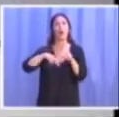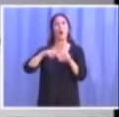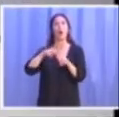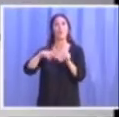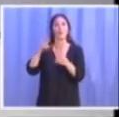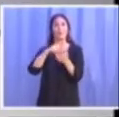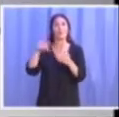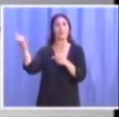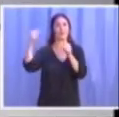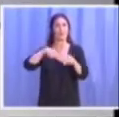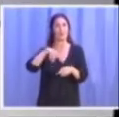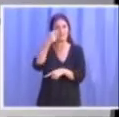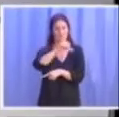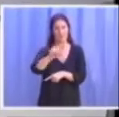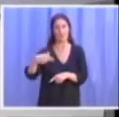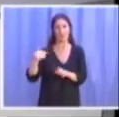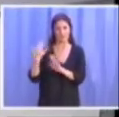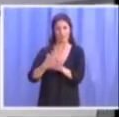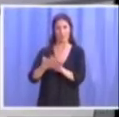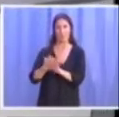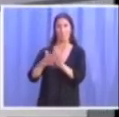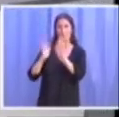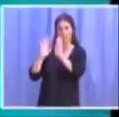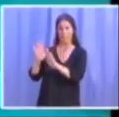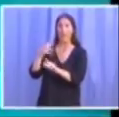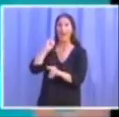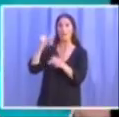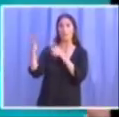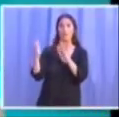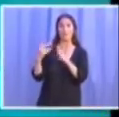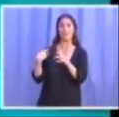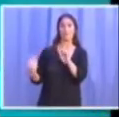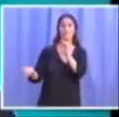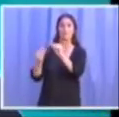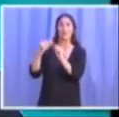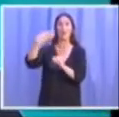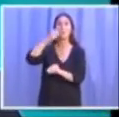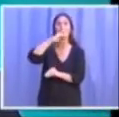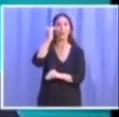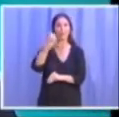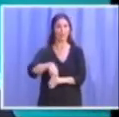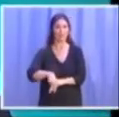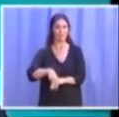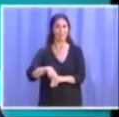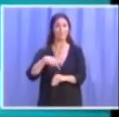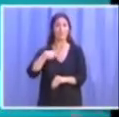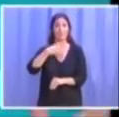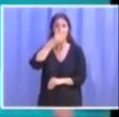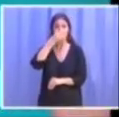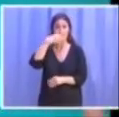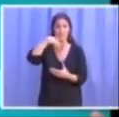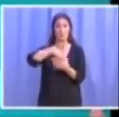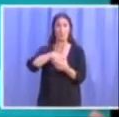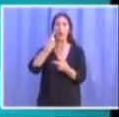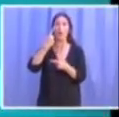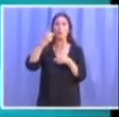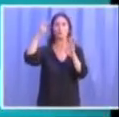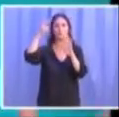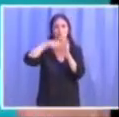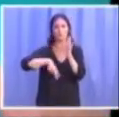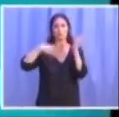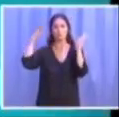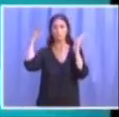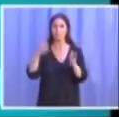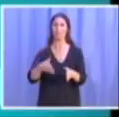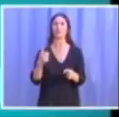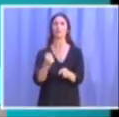si te quiere interrumpir, la semana que viene. Ya le decía, en la etapa en la que usted y yo coincidíamos en el señor PSOE, Salvador, señor Cuenca, hay un marco de trabajo